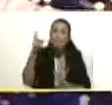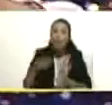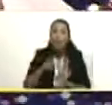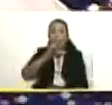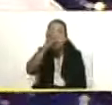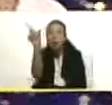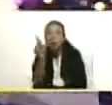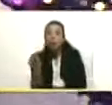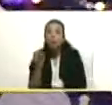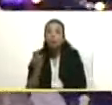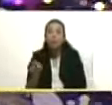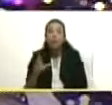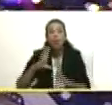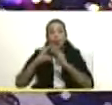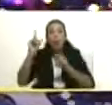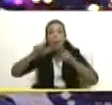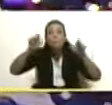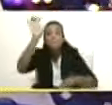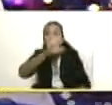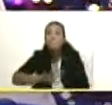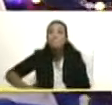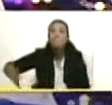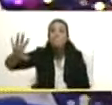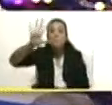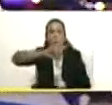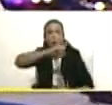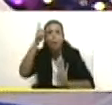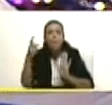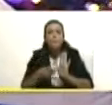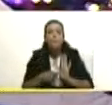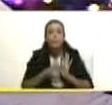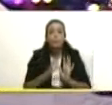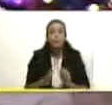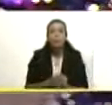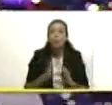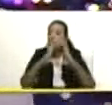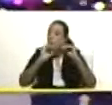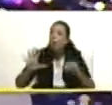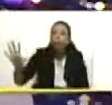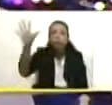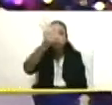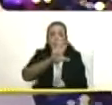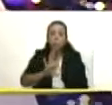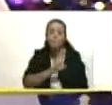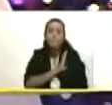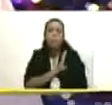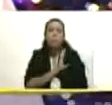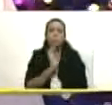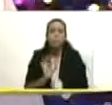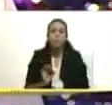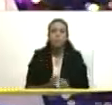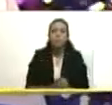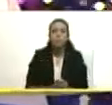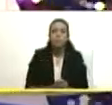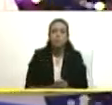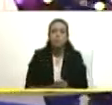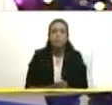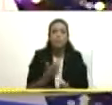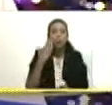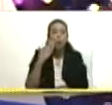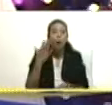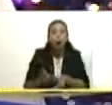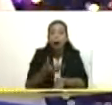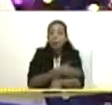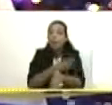Guayana Esequiba y todo el mapa, todo el mapa, todo el mapa les pertenece. Hazte de